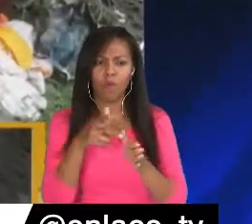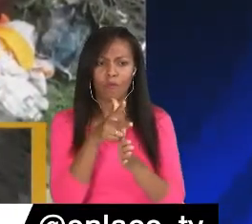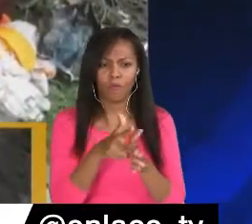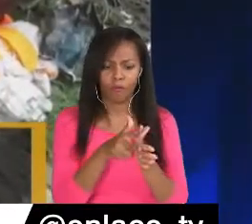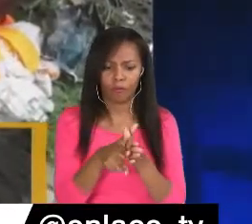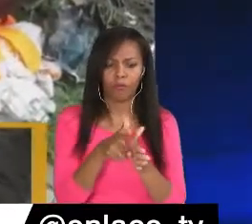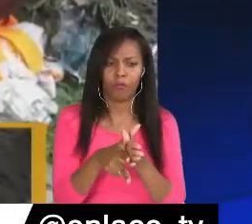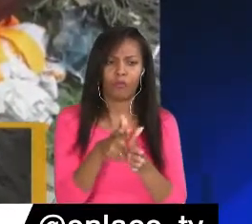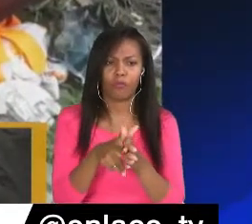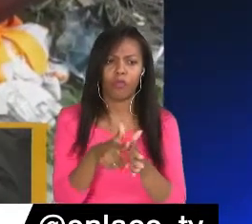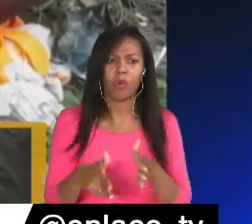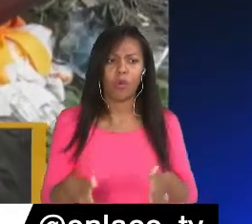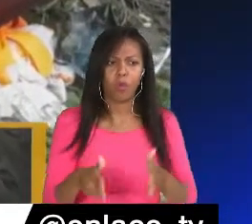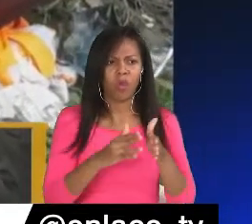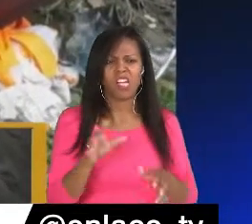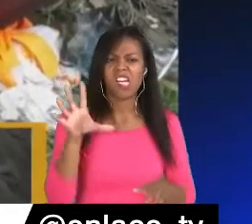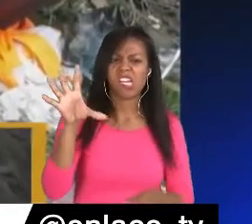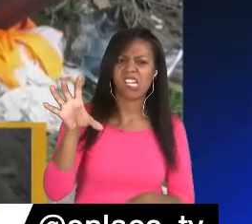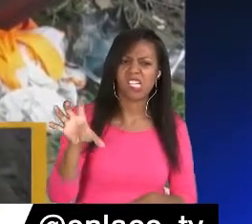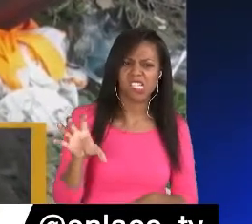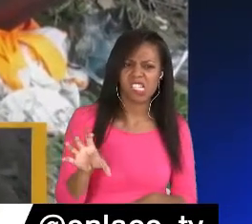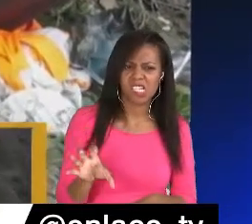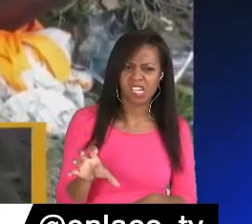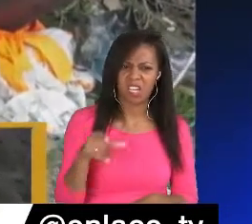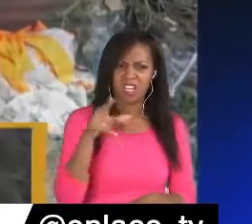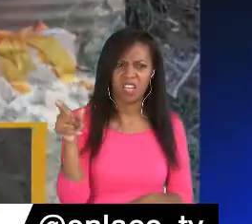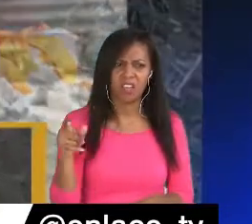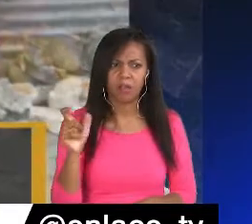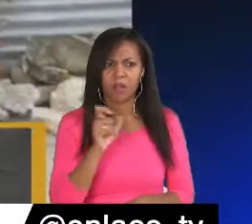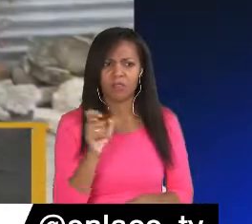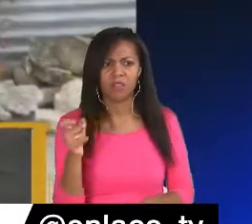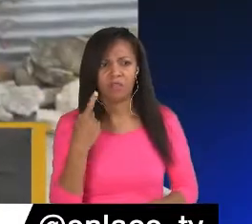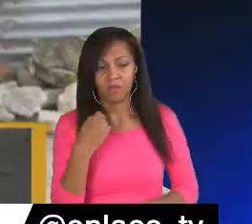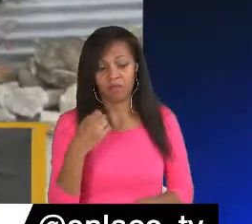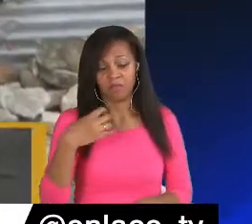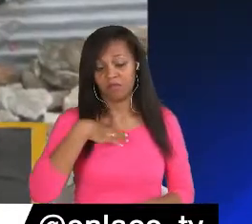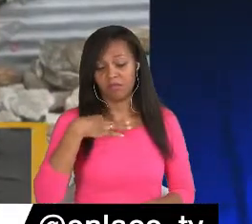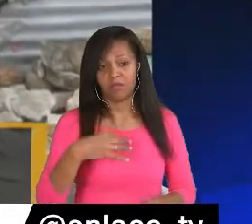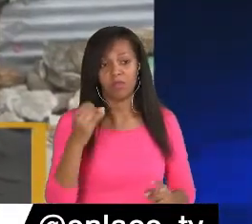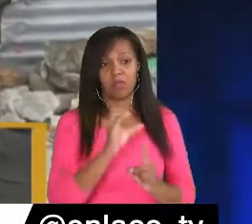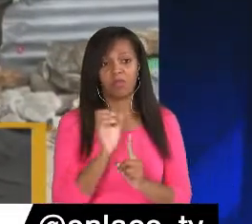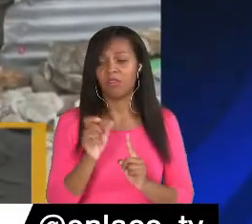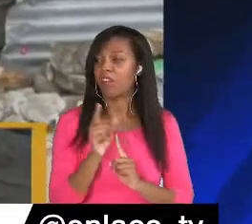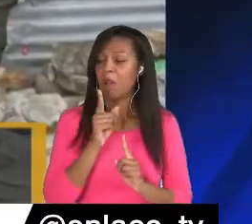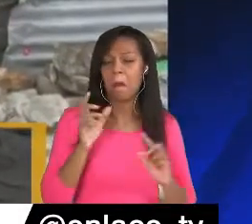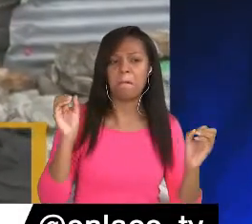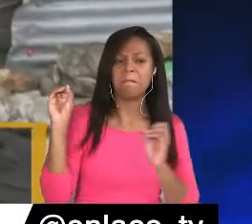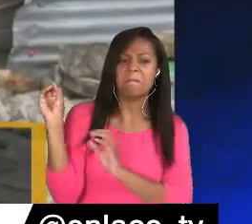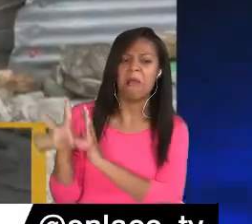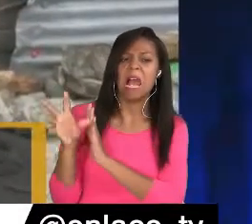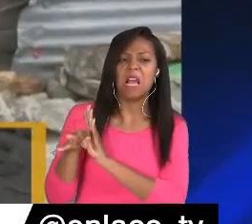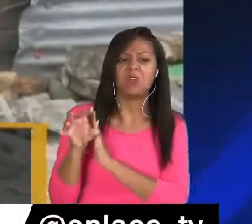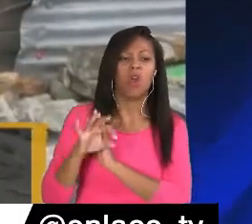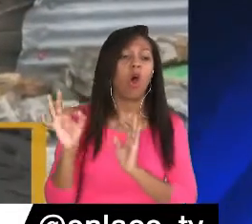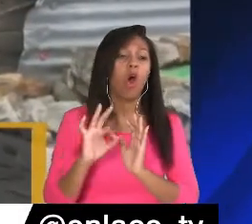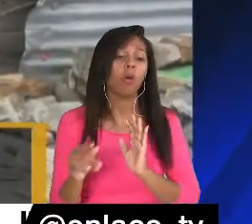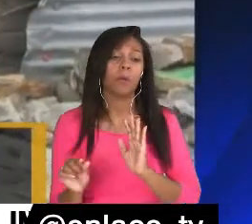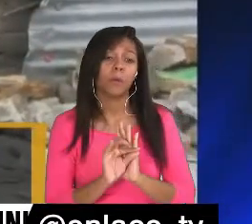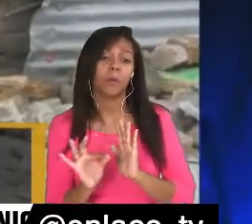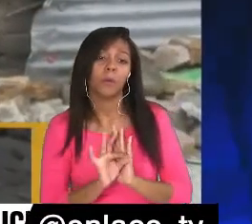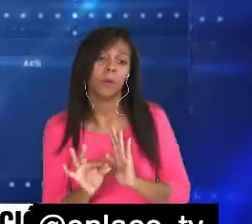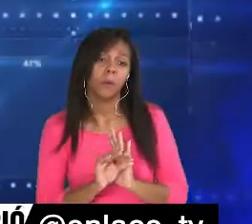están deterioradas y son utilizadas para que las personas con poca cultura ciudadana arrojen basuras o para que los consumidores merodeen